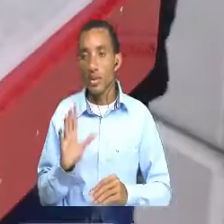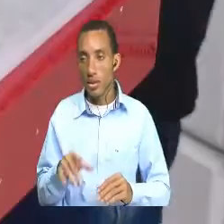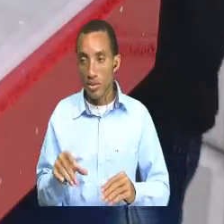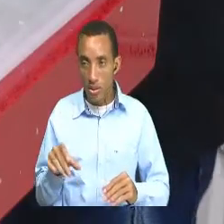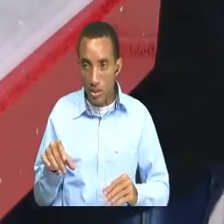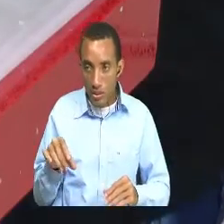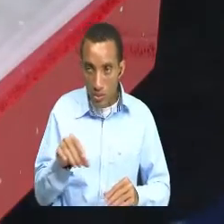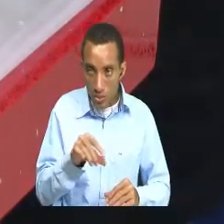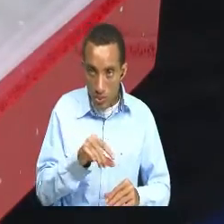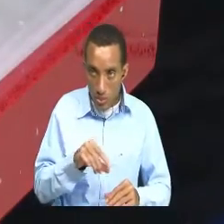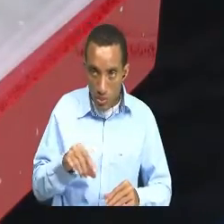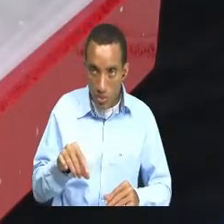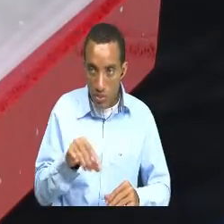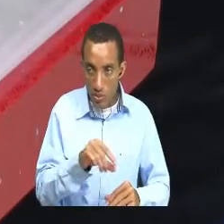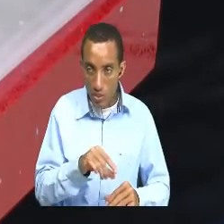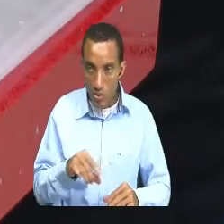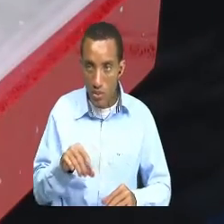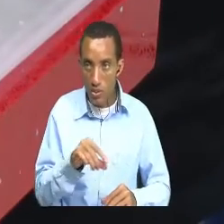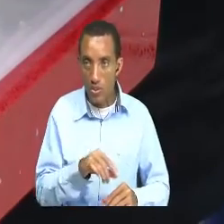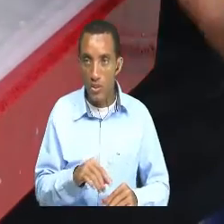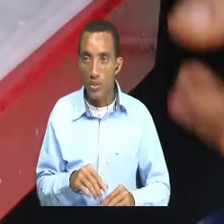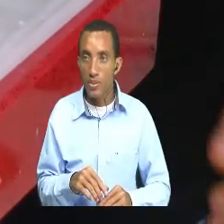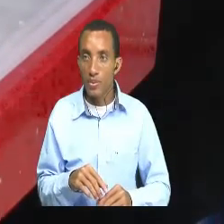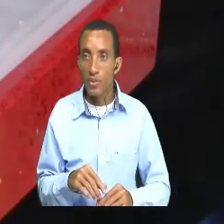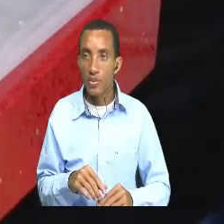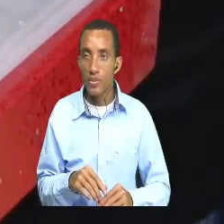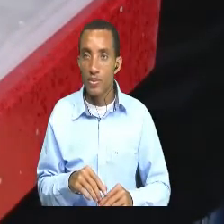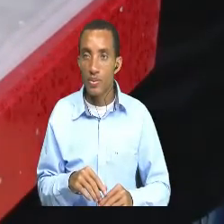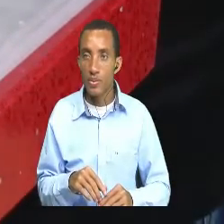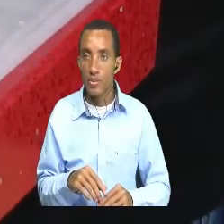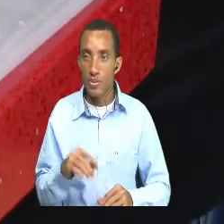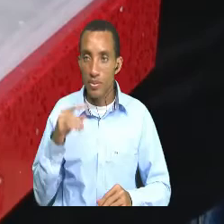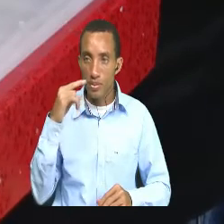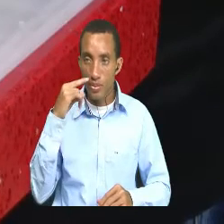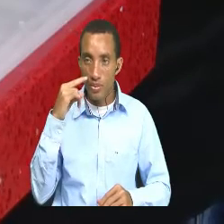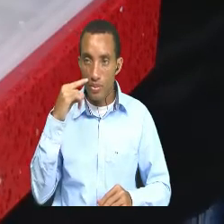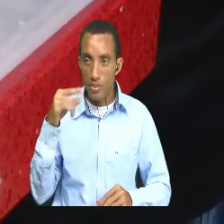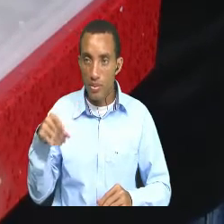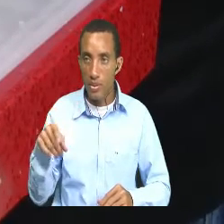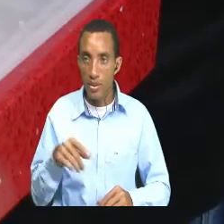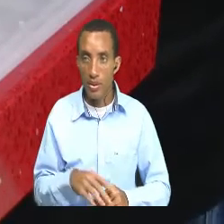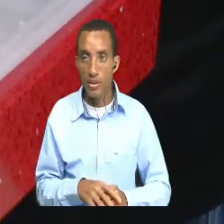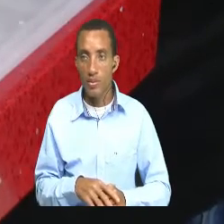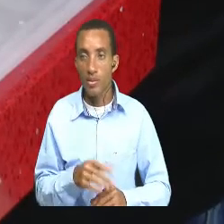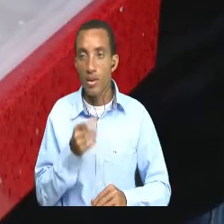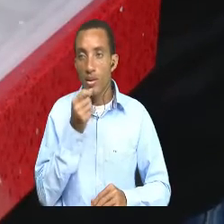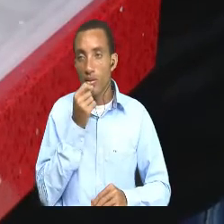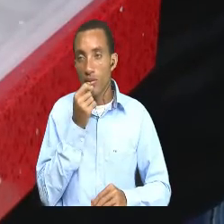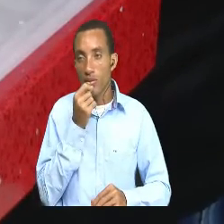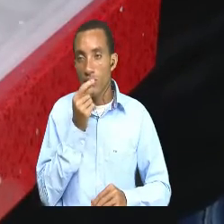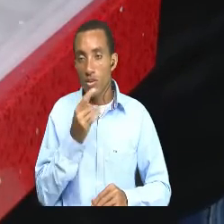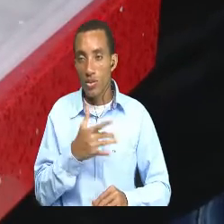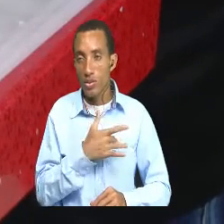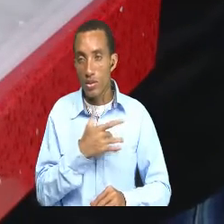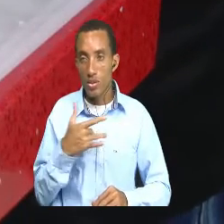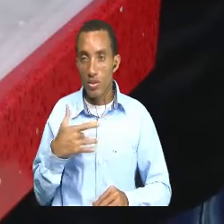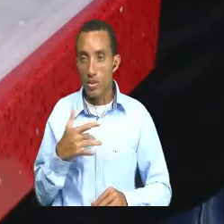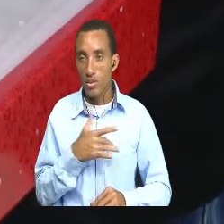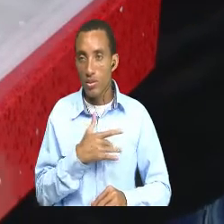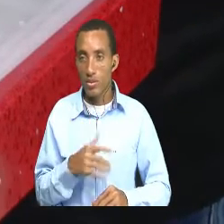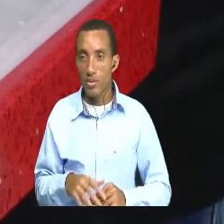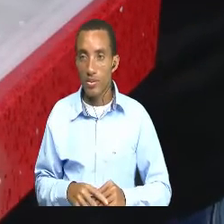adicional este ya voy a colocar se les sobre los langostino como ustedes pueden saber es muy saludable este aceite